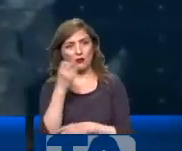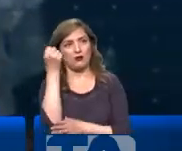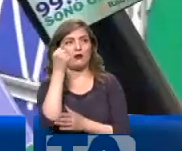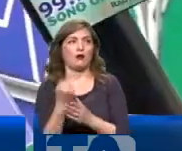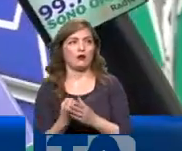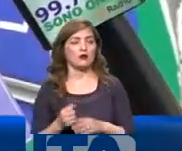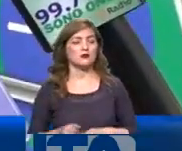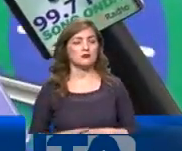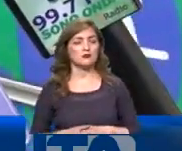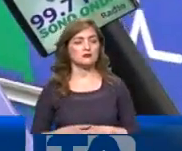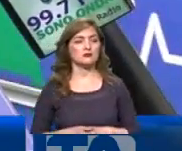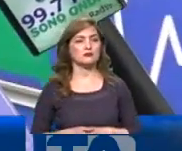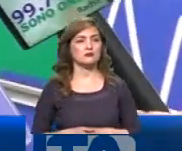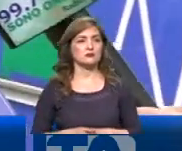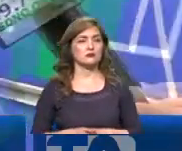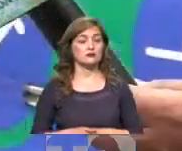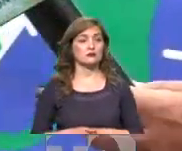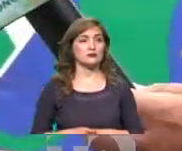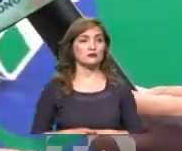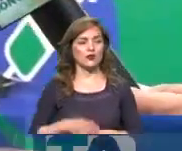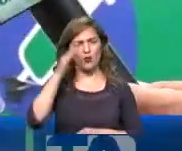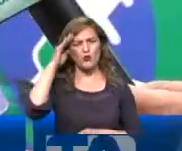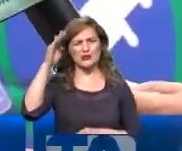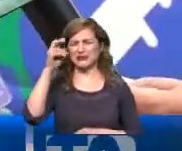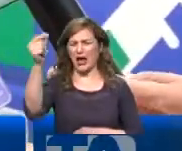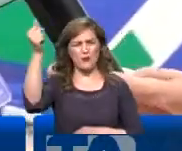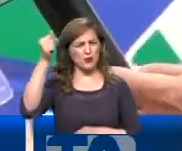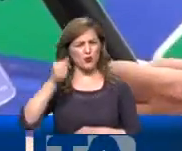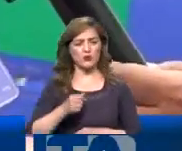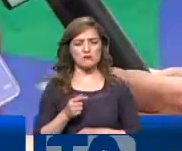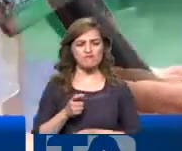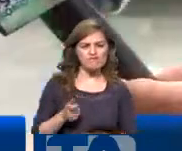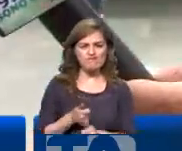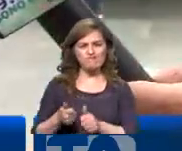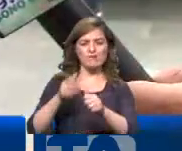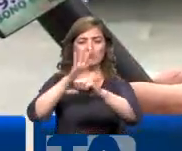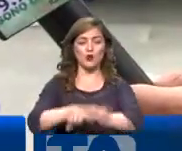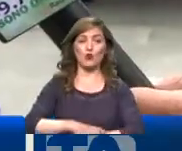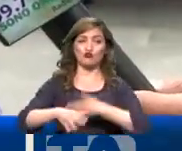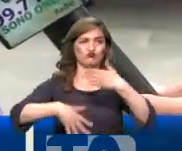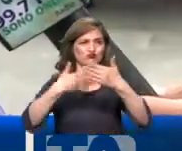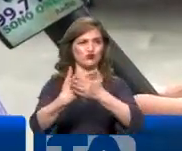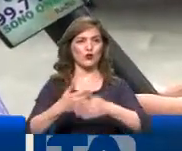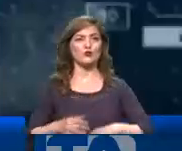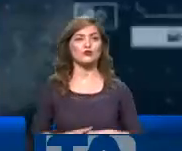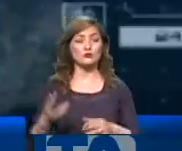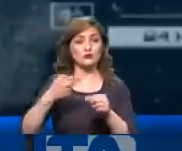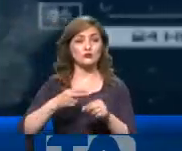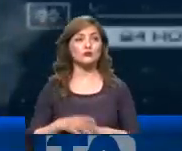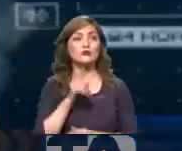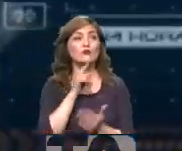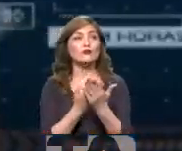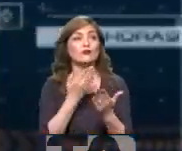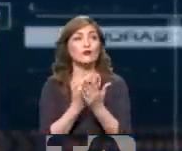este video. La acción nuestra fue inmediata, por eso es que se logra aprender a todos estos ciudadanos que participaron. Como